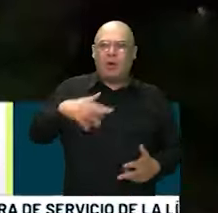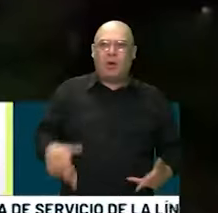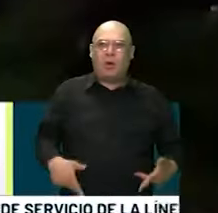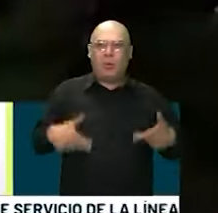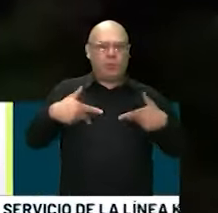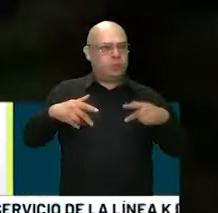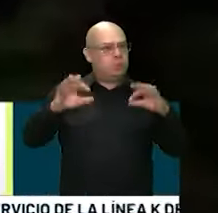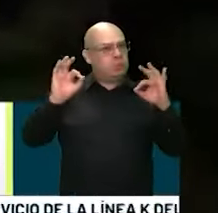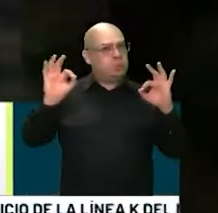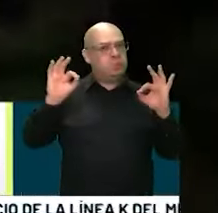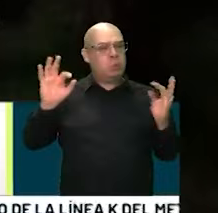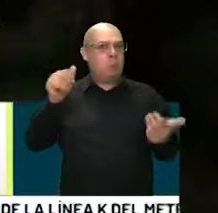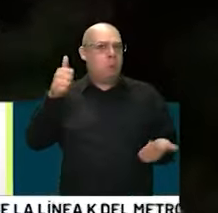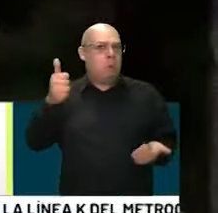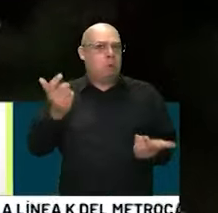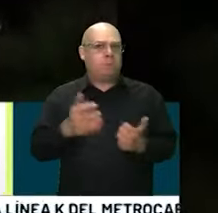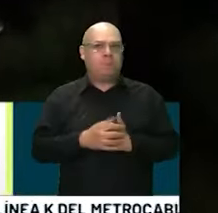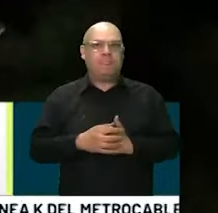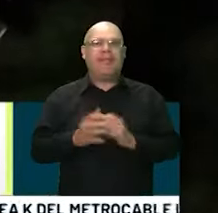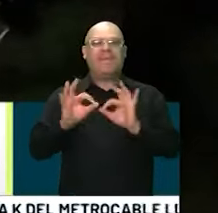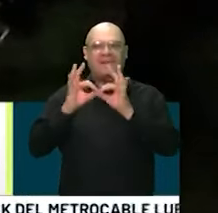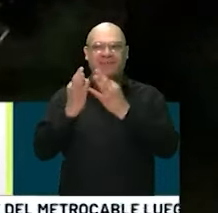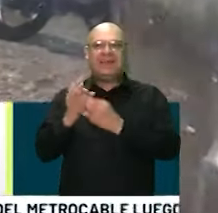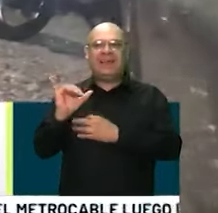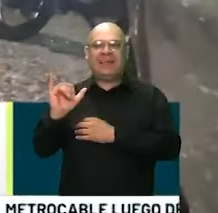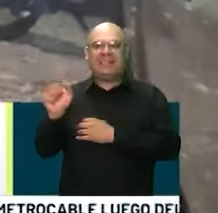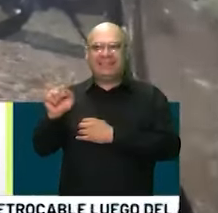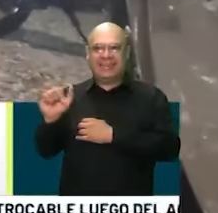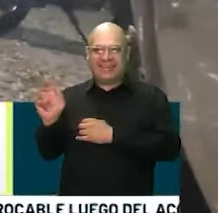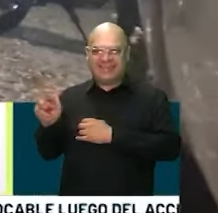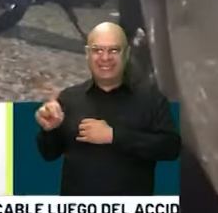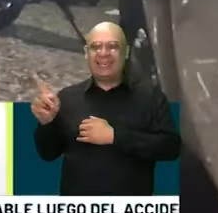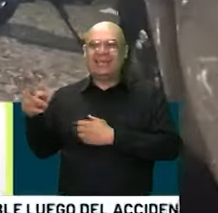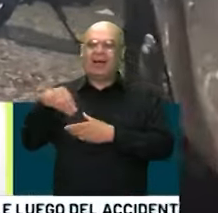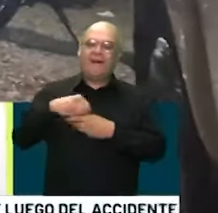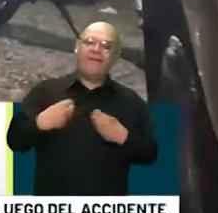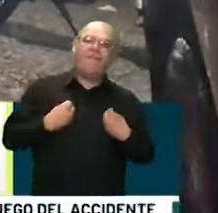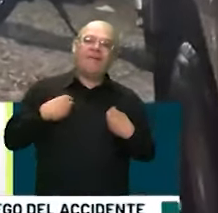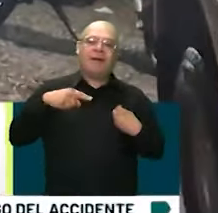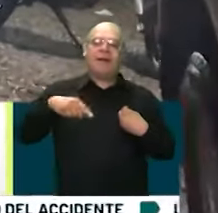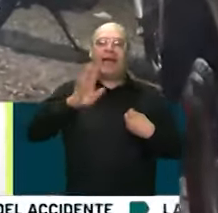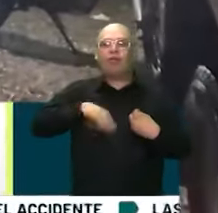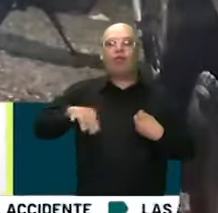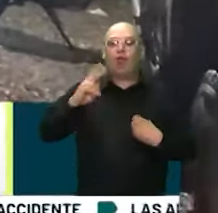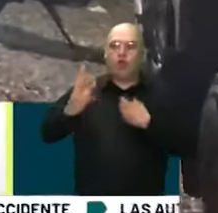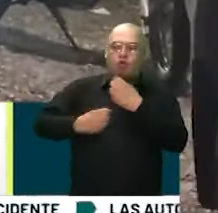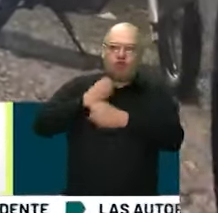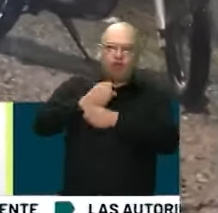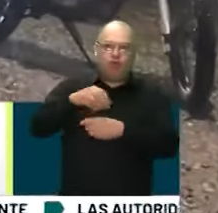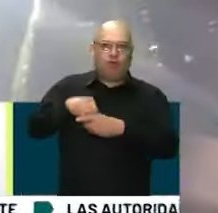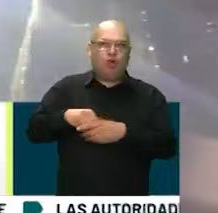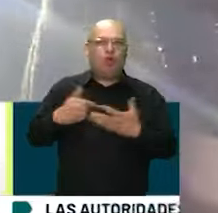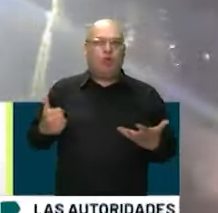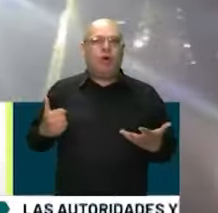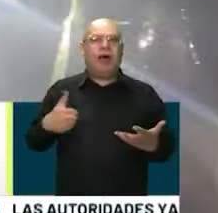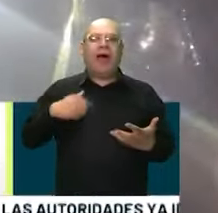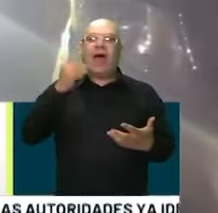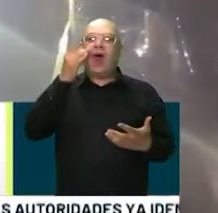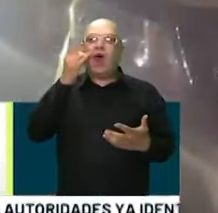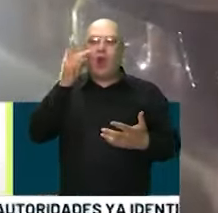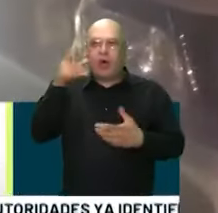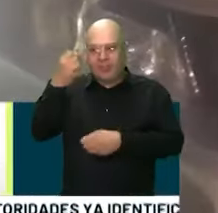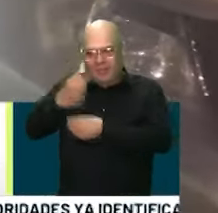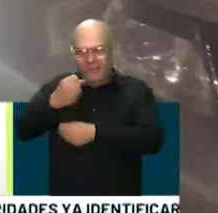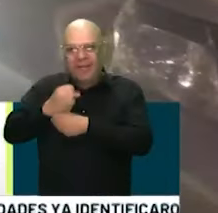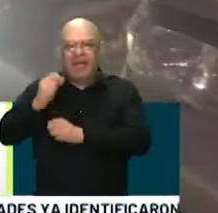impecable. La familia de Jensen dice que él residía en Antioquia hace 2 años y solía desplazarse de Río Negro, donde trabajaba en